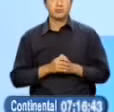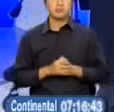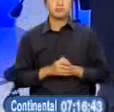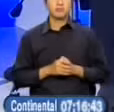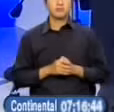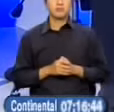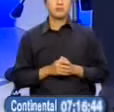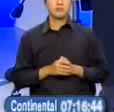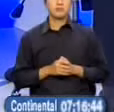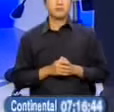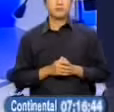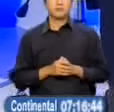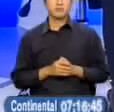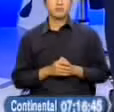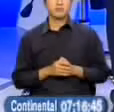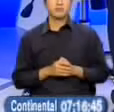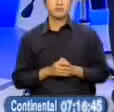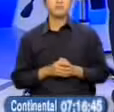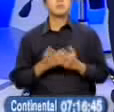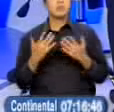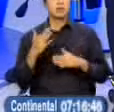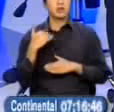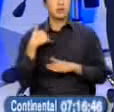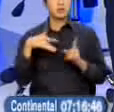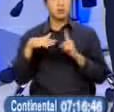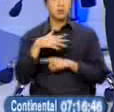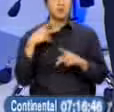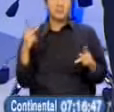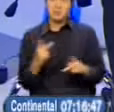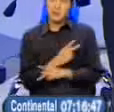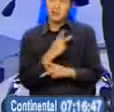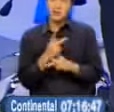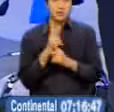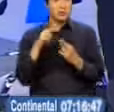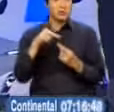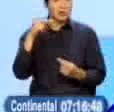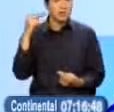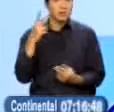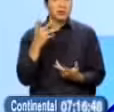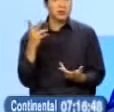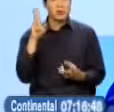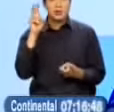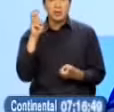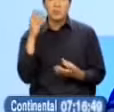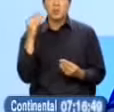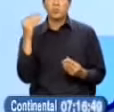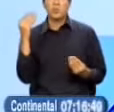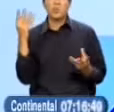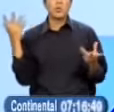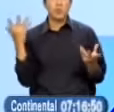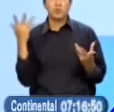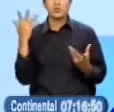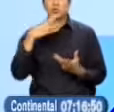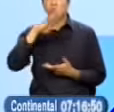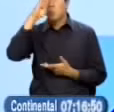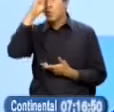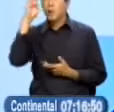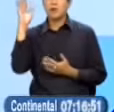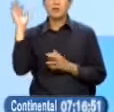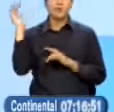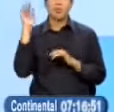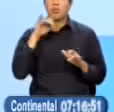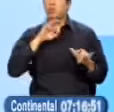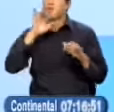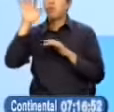la la tenemos una situación grave gravísima en la región con la migración irregular de ciudadanos cubanos